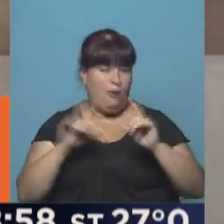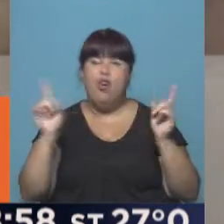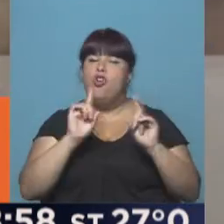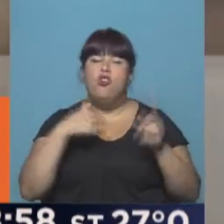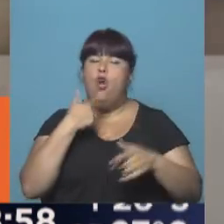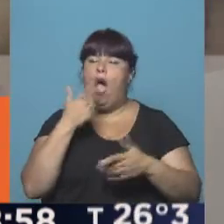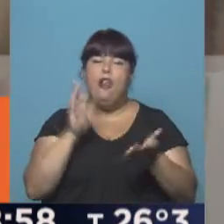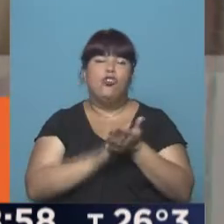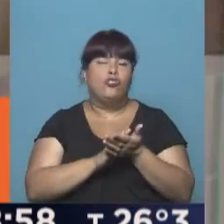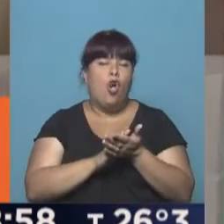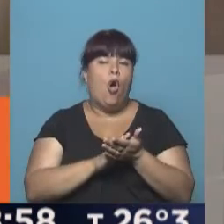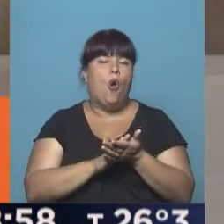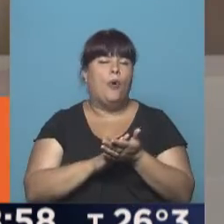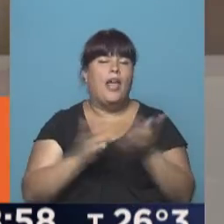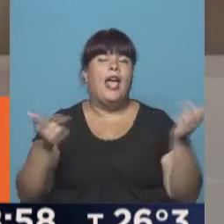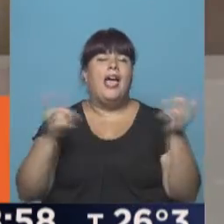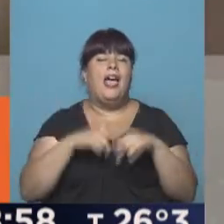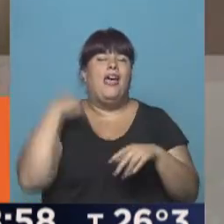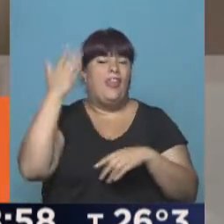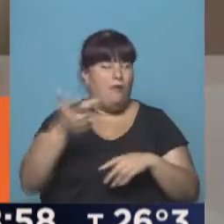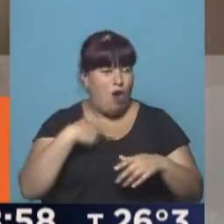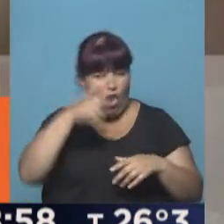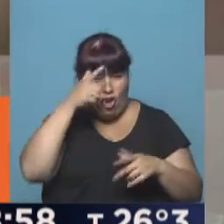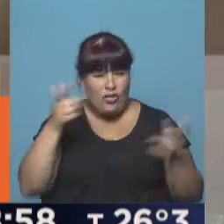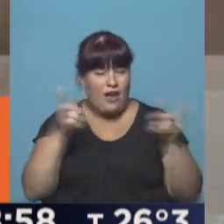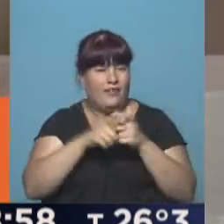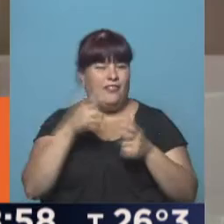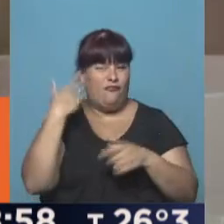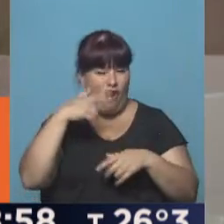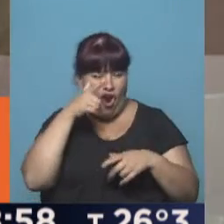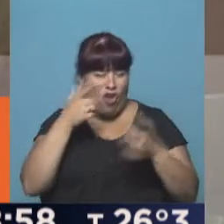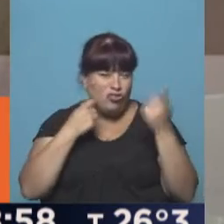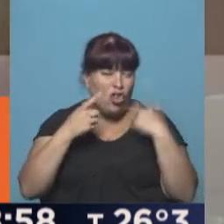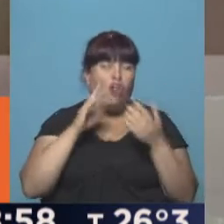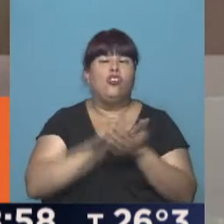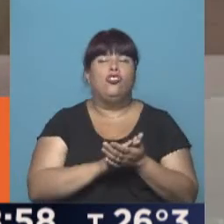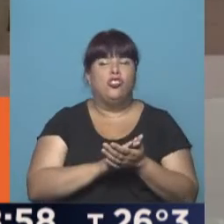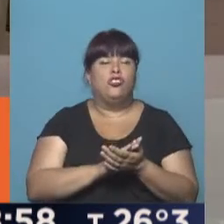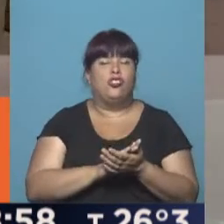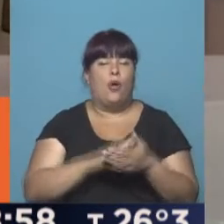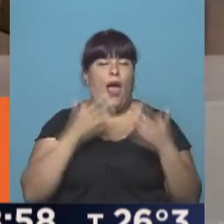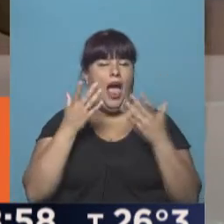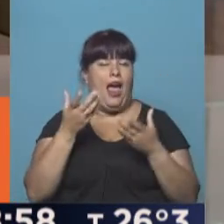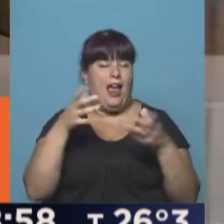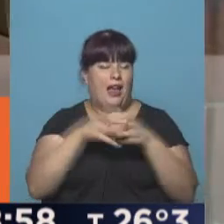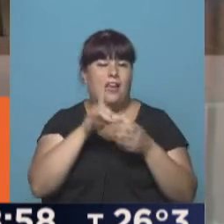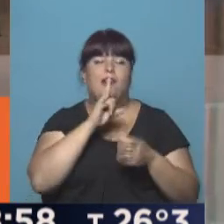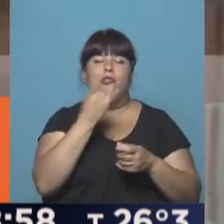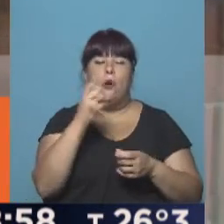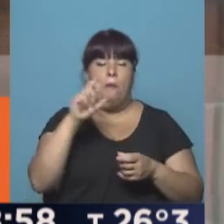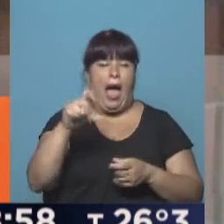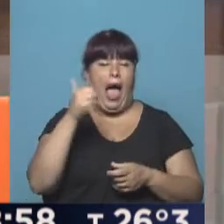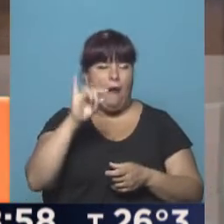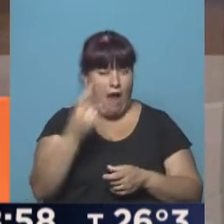está referido a las auditorías que hemos realizado y que la auditoría ha realizado con respecto a la cooperativa Tupac Amaru,